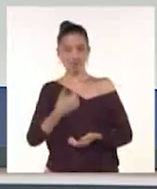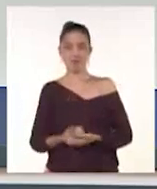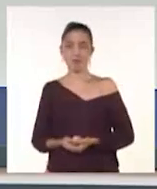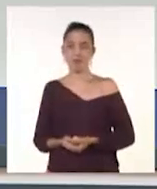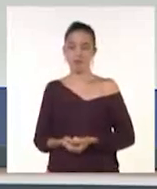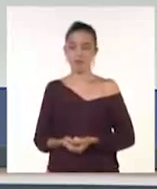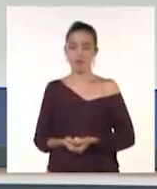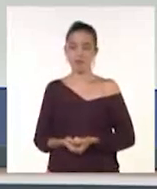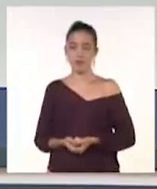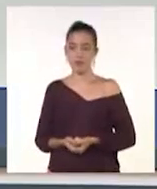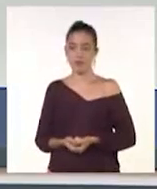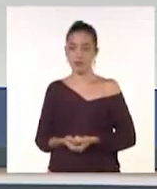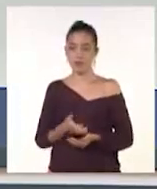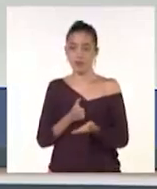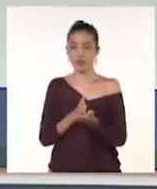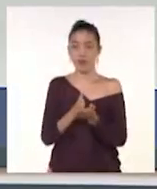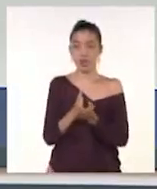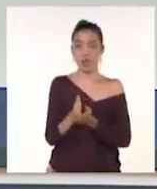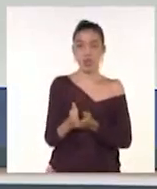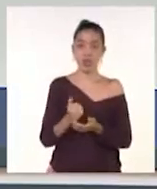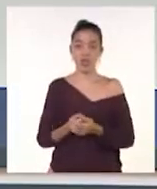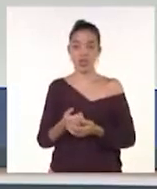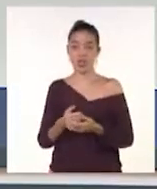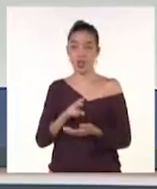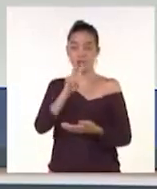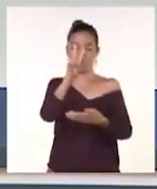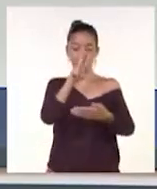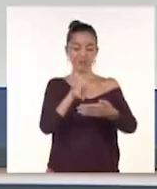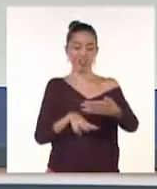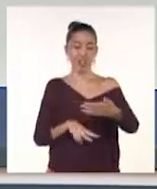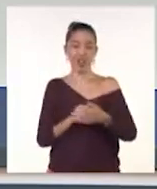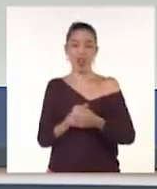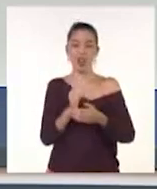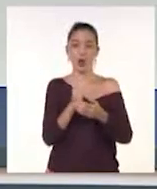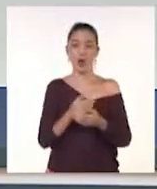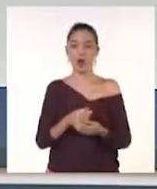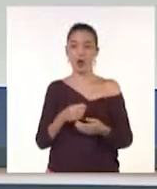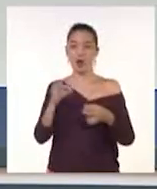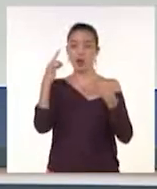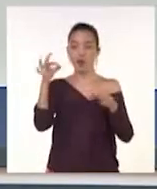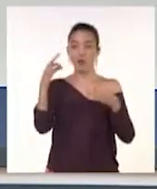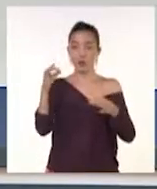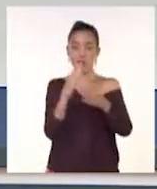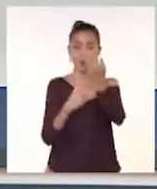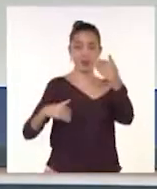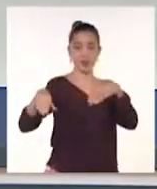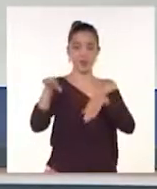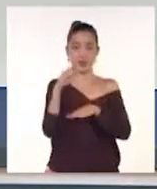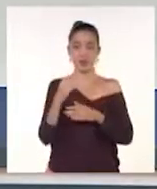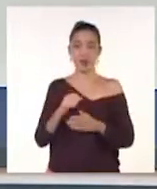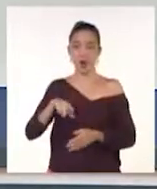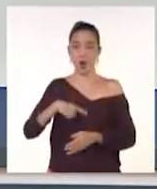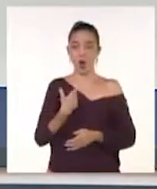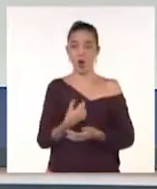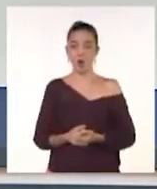Y a continuación damos lectura a una nota del Instituto Cubano de la Música. En el día de hoy, a la edad de 37 años, falleció en la ciudad